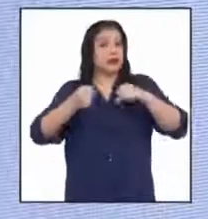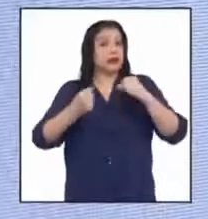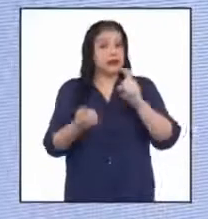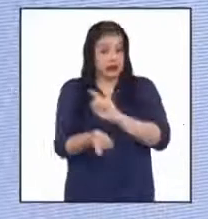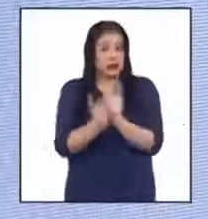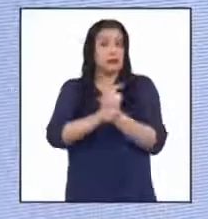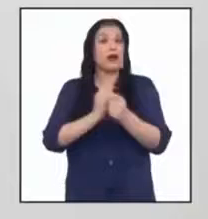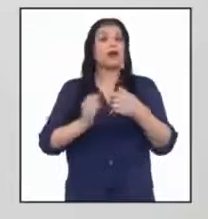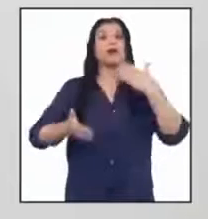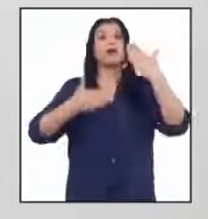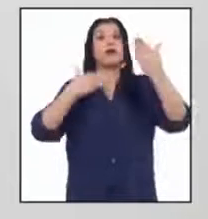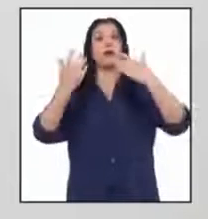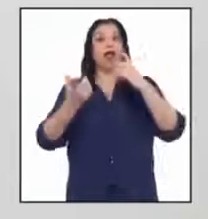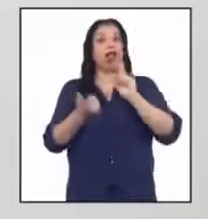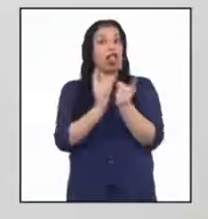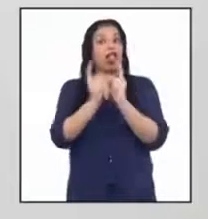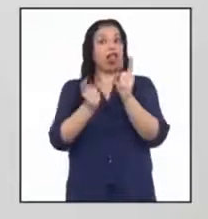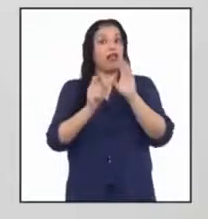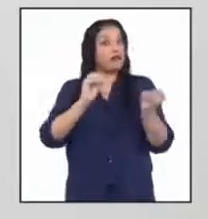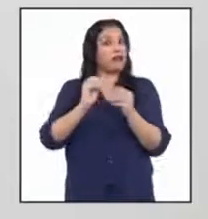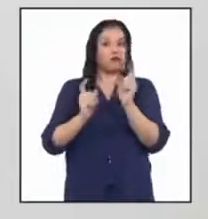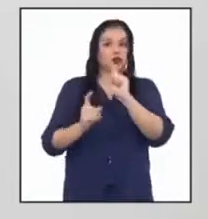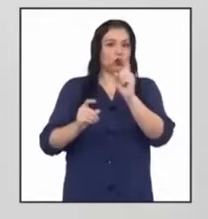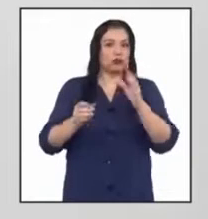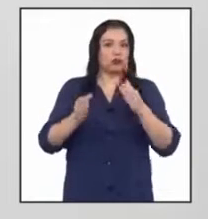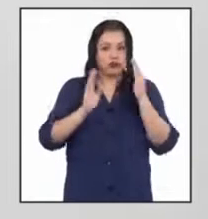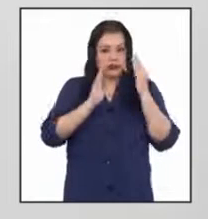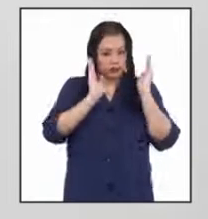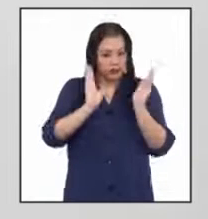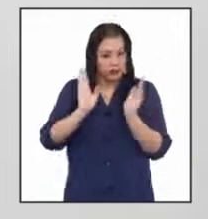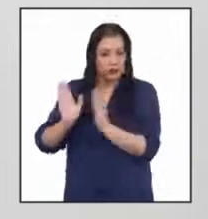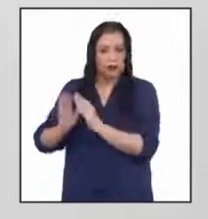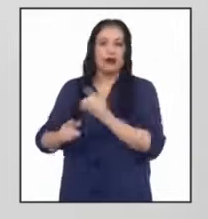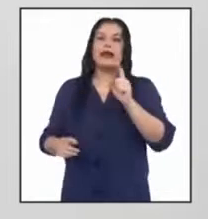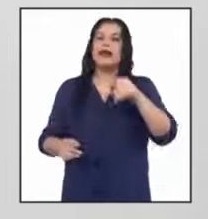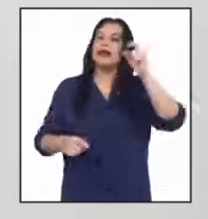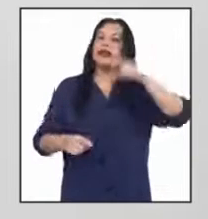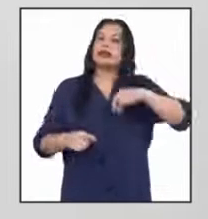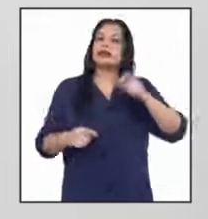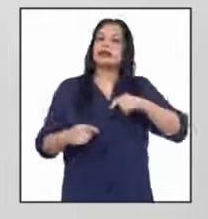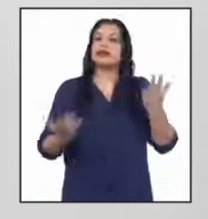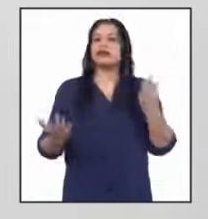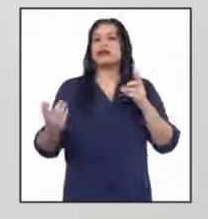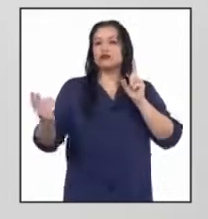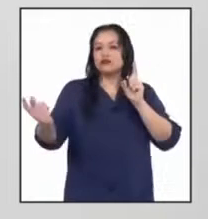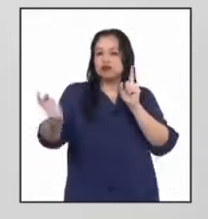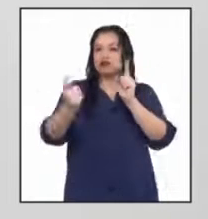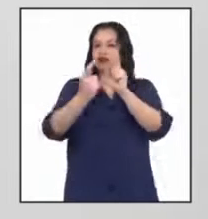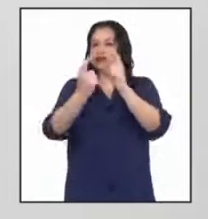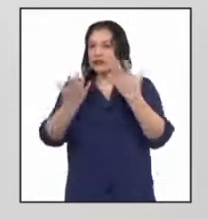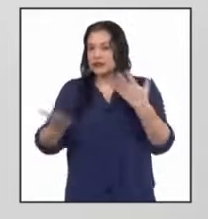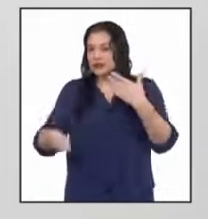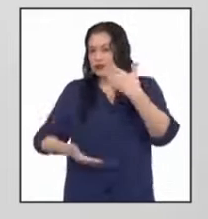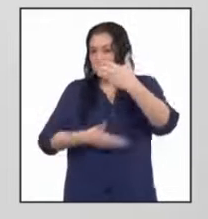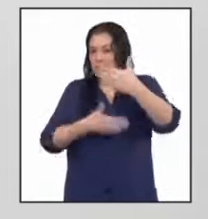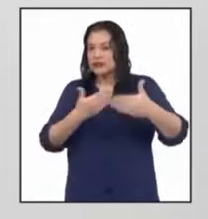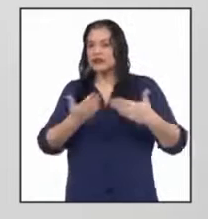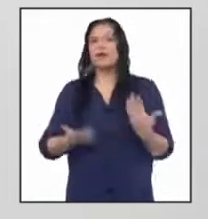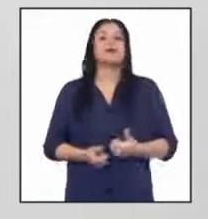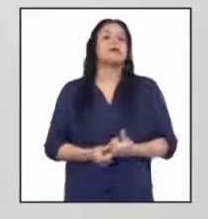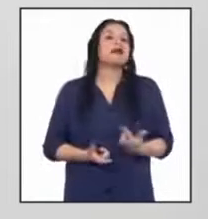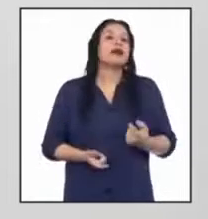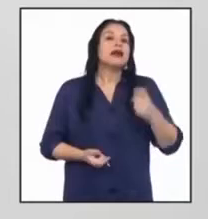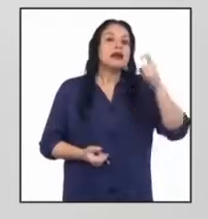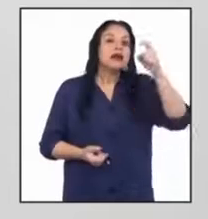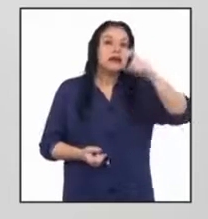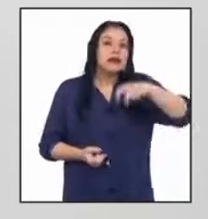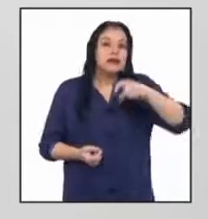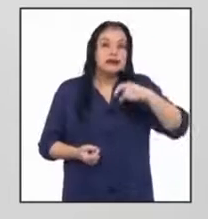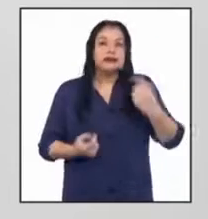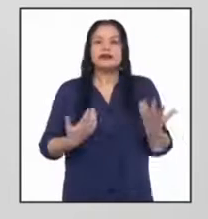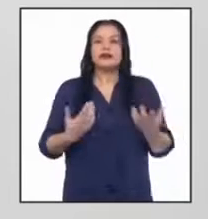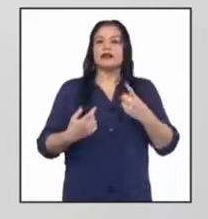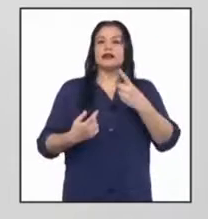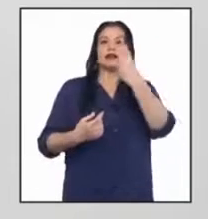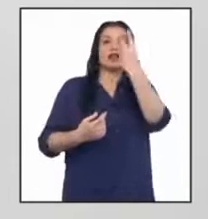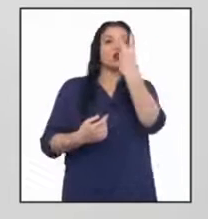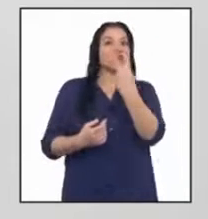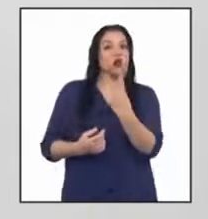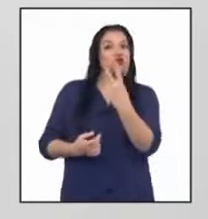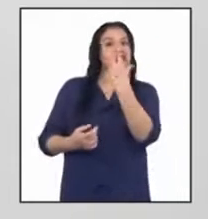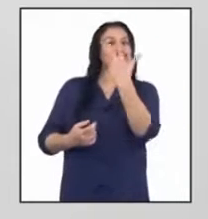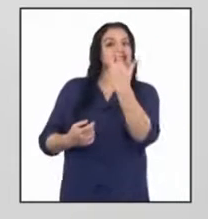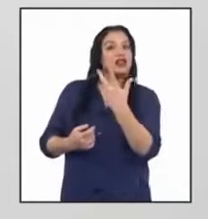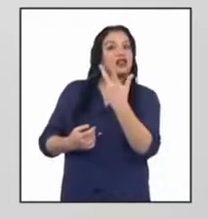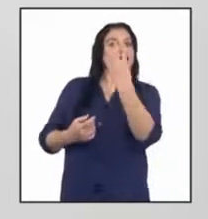decimos. Es necesaria una interacción. Para que funcione un texto oral se necesita de la interacción de 2 o